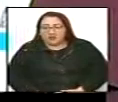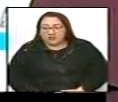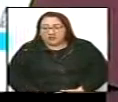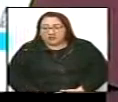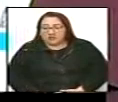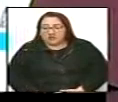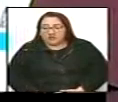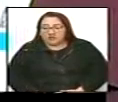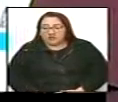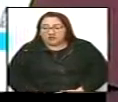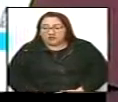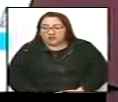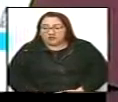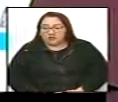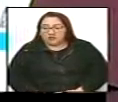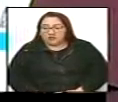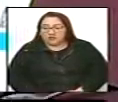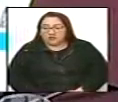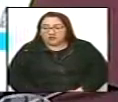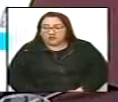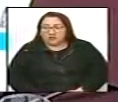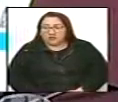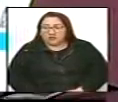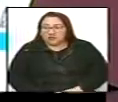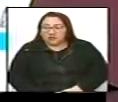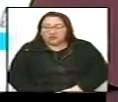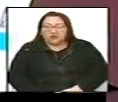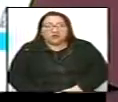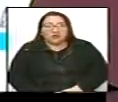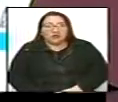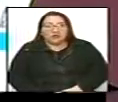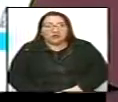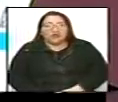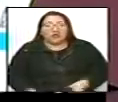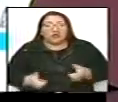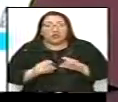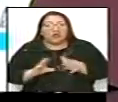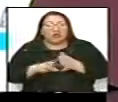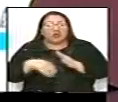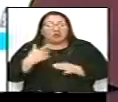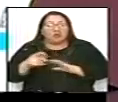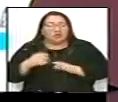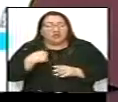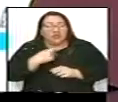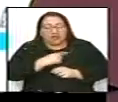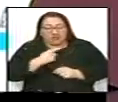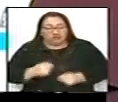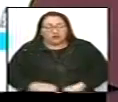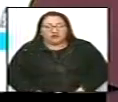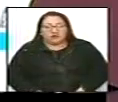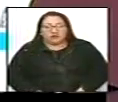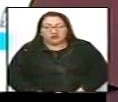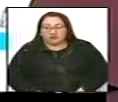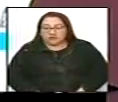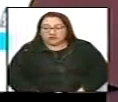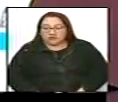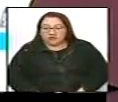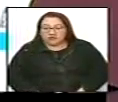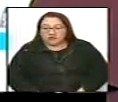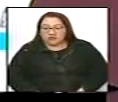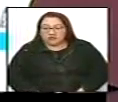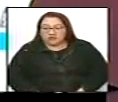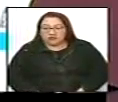suficientes, y cuando analizamos la denuncia que viene por parte de la Fiscal de la Nación, que